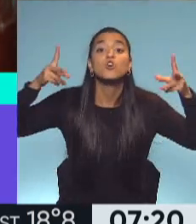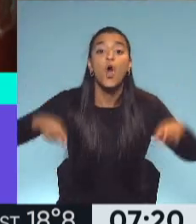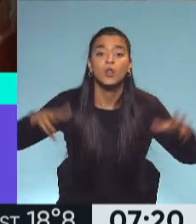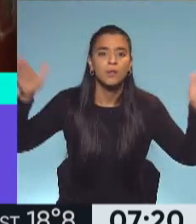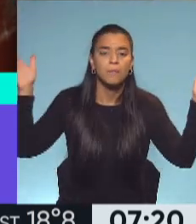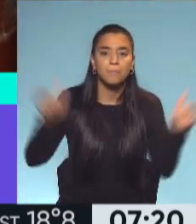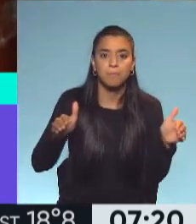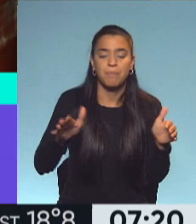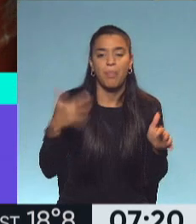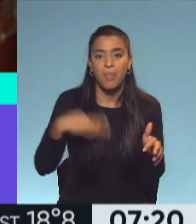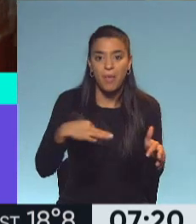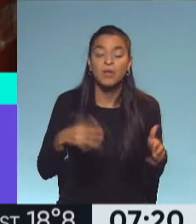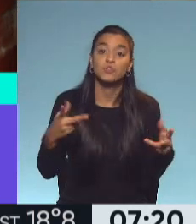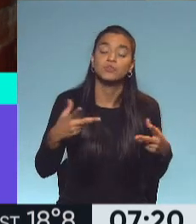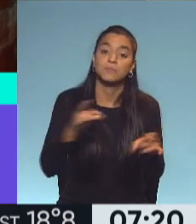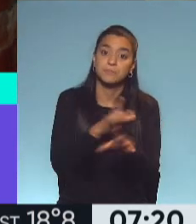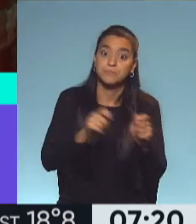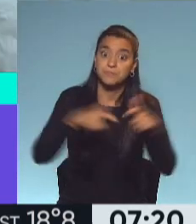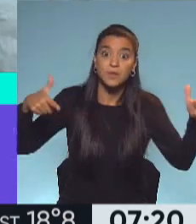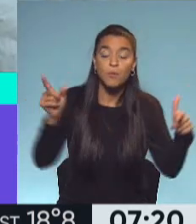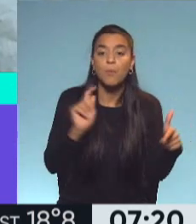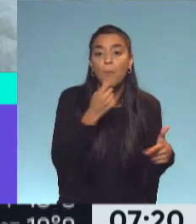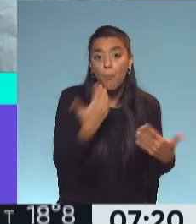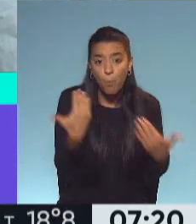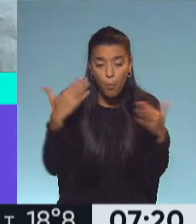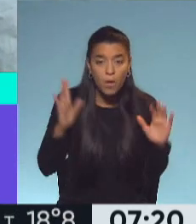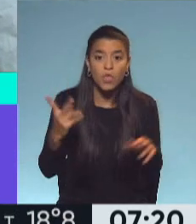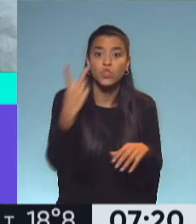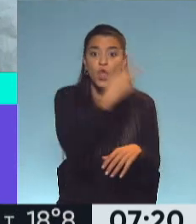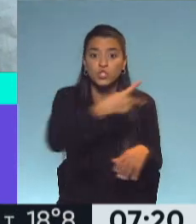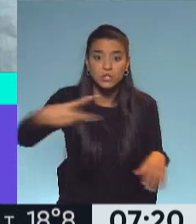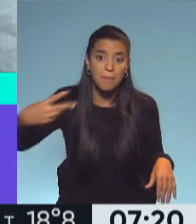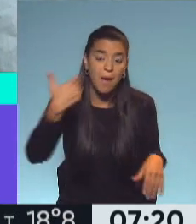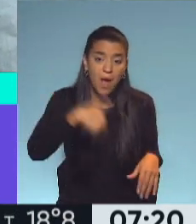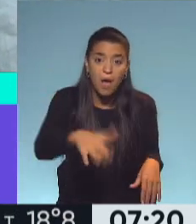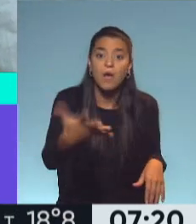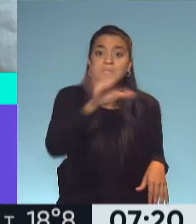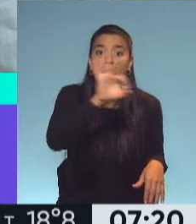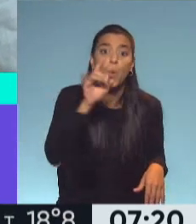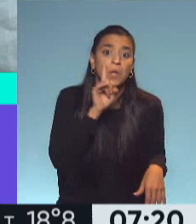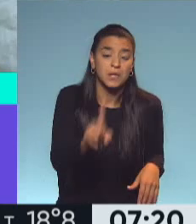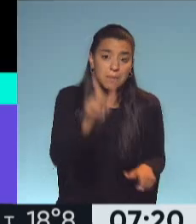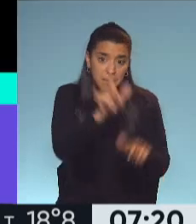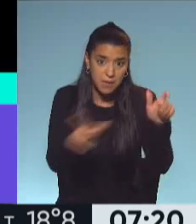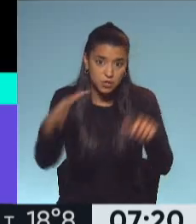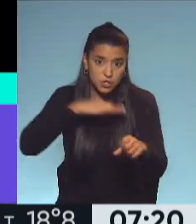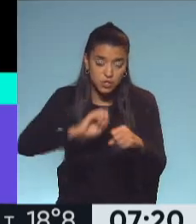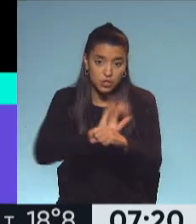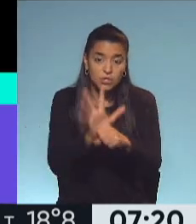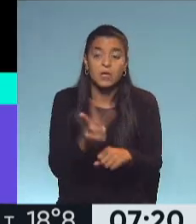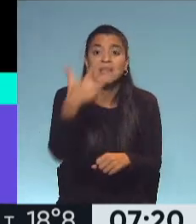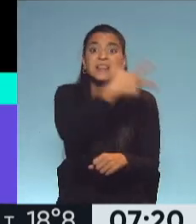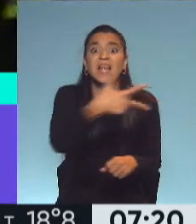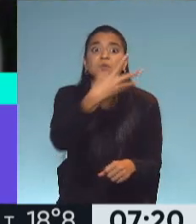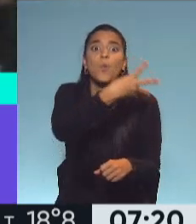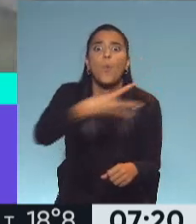de casos. Ajá. Para que deje de subir la cantidad de casos, porque si no puede ser que nosotros en 2 semanas tengamos 50.000 casos, o en 3 más, y en 4 mucho más